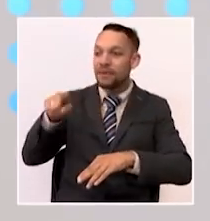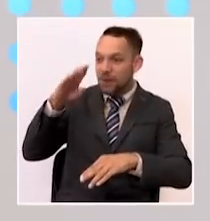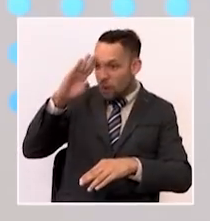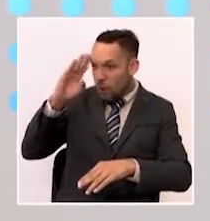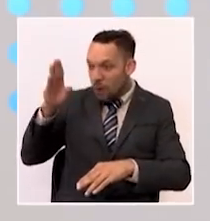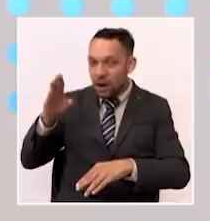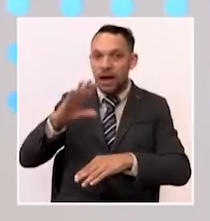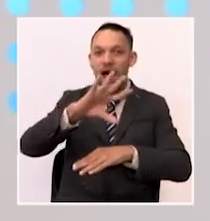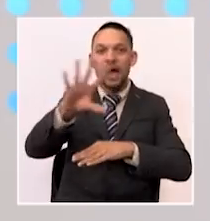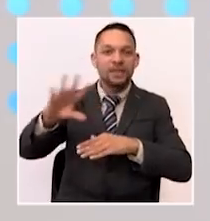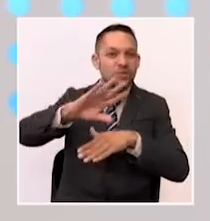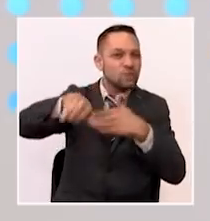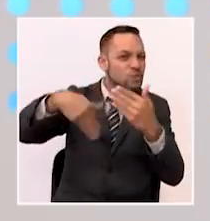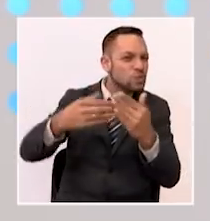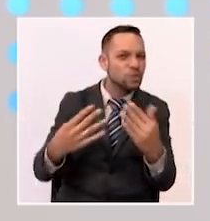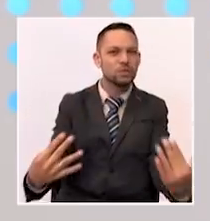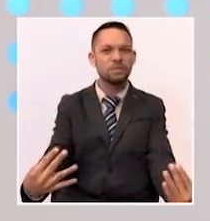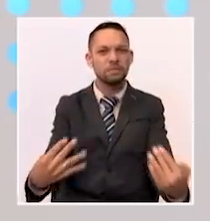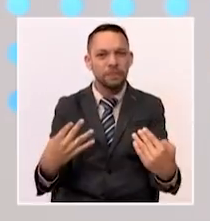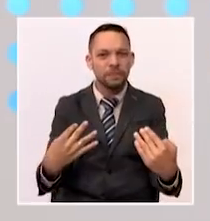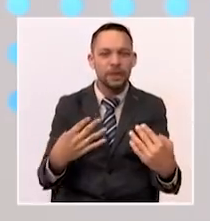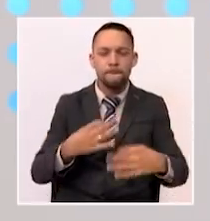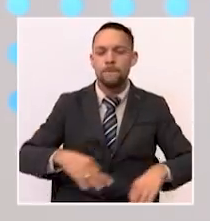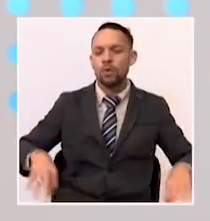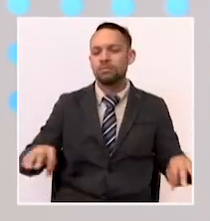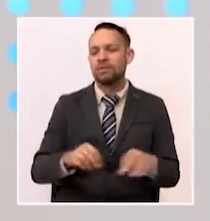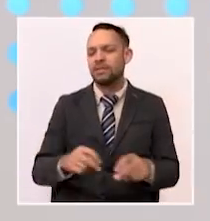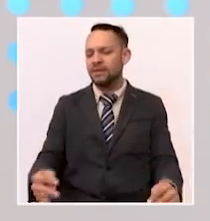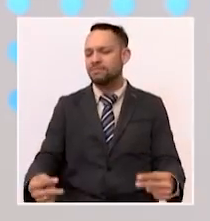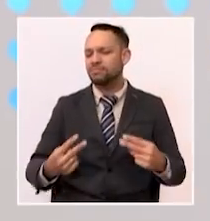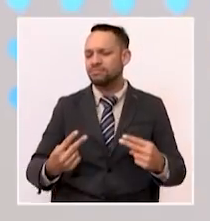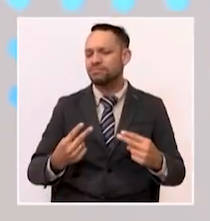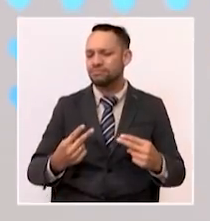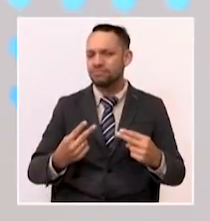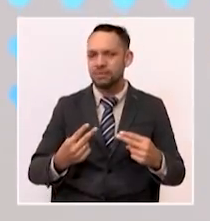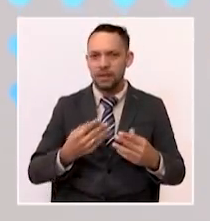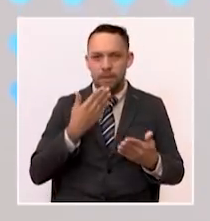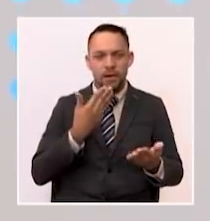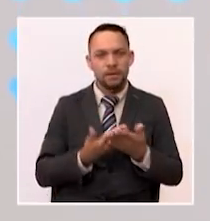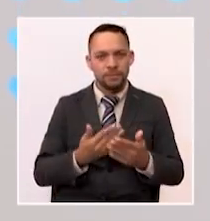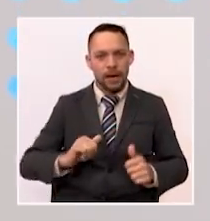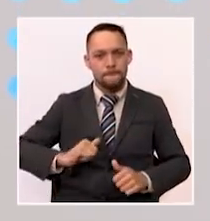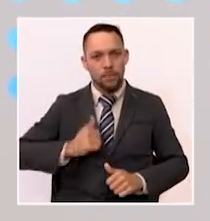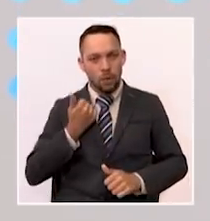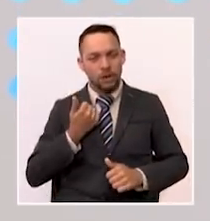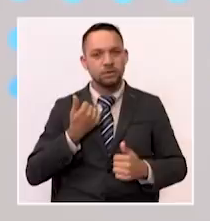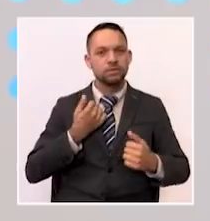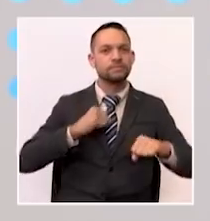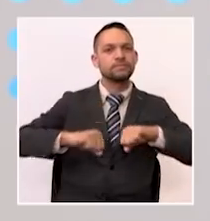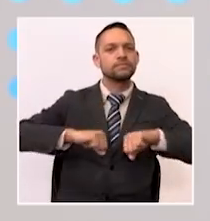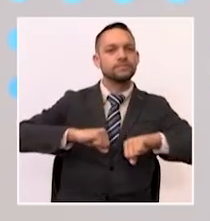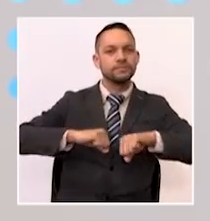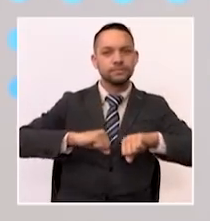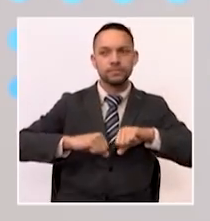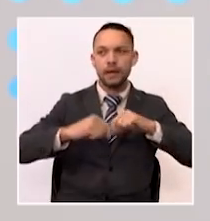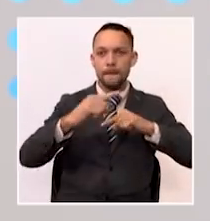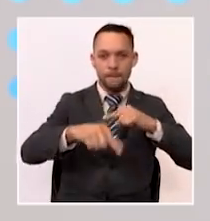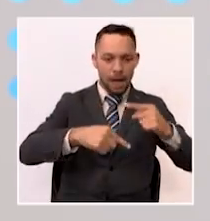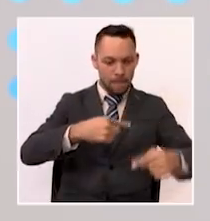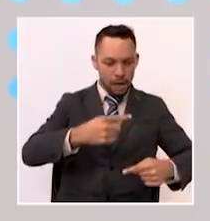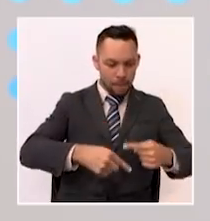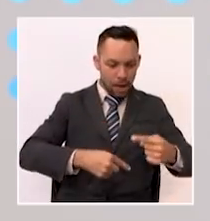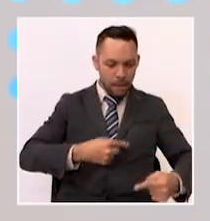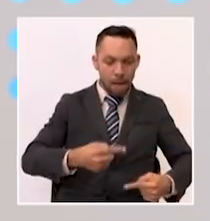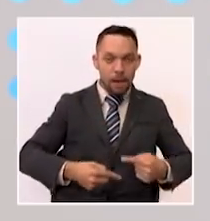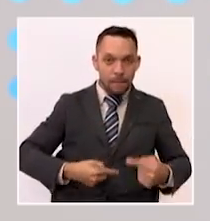saludo muy especial. A todas las mujeres que nos están viendo, aprovechen este espacio que vamos a estar con la doctora para que hagan todas las preguntas, sea a Claro. través de